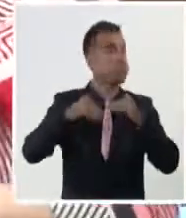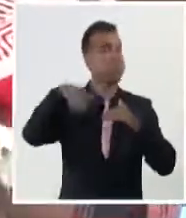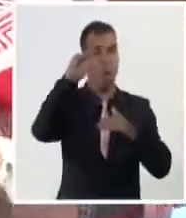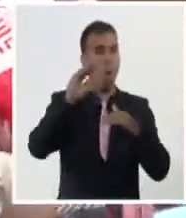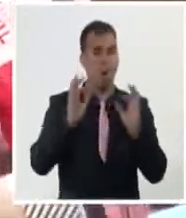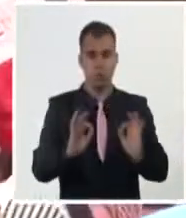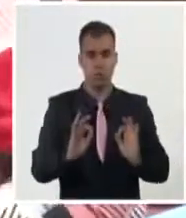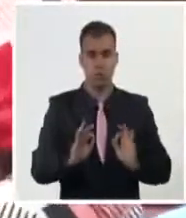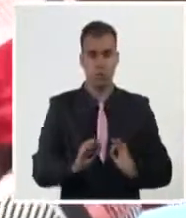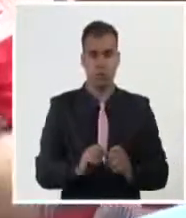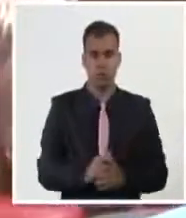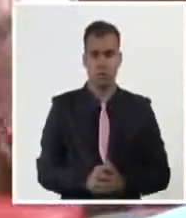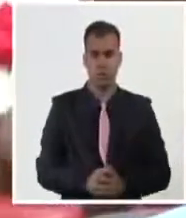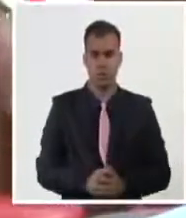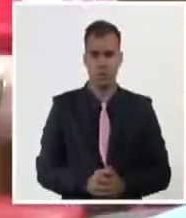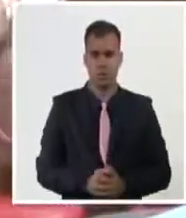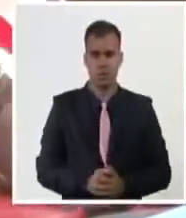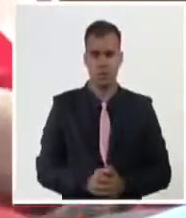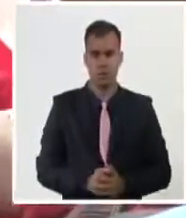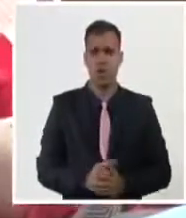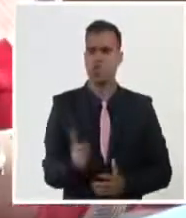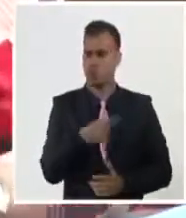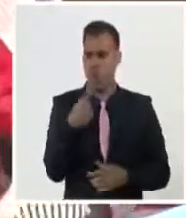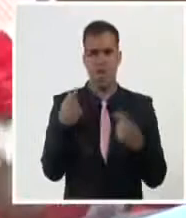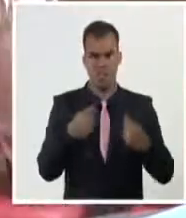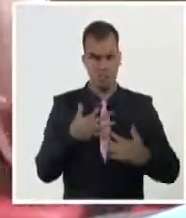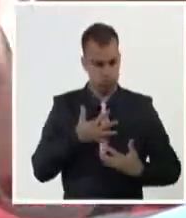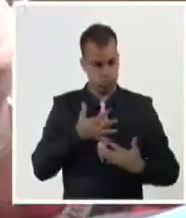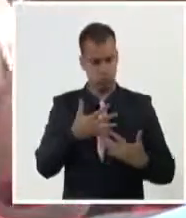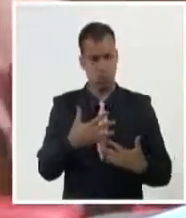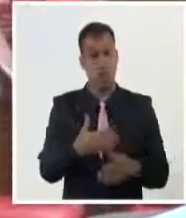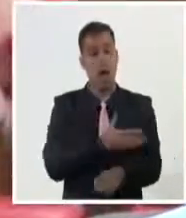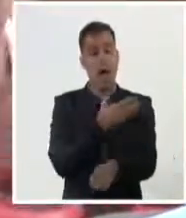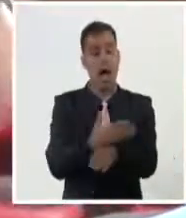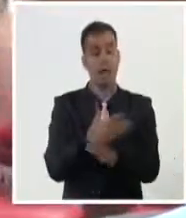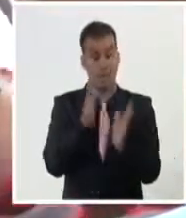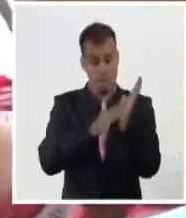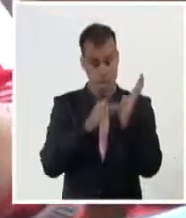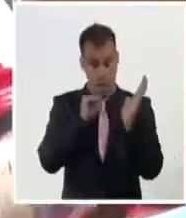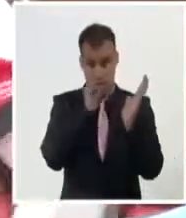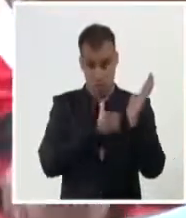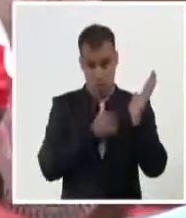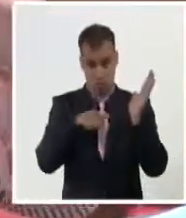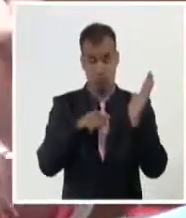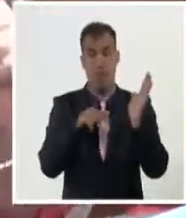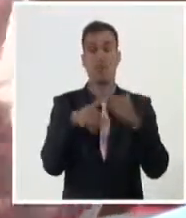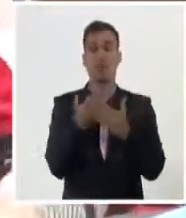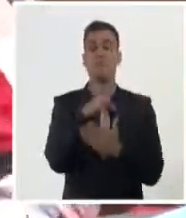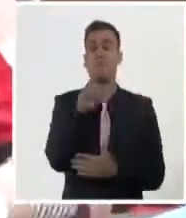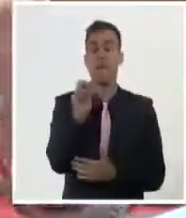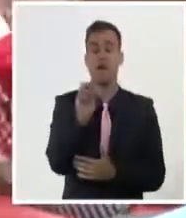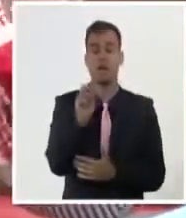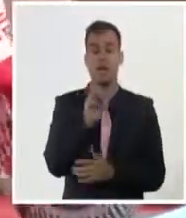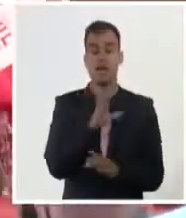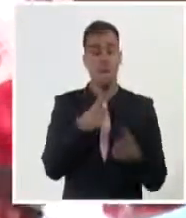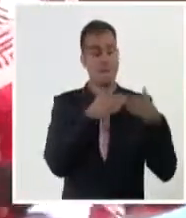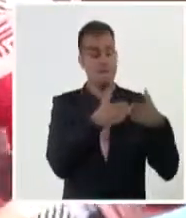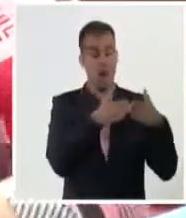Y que tenemos un compromiso hasta el 20 de este mes, que sale el último barco hacia